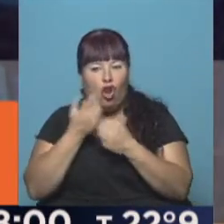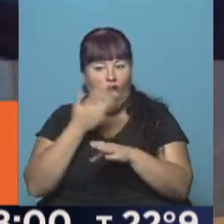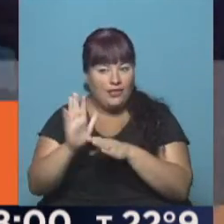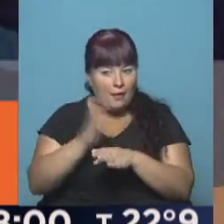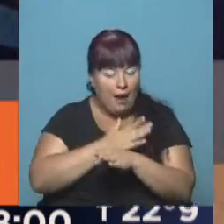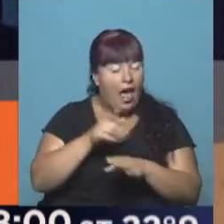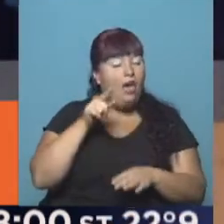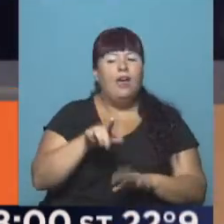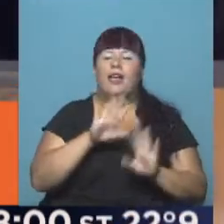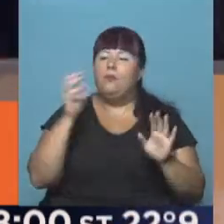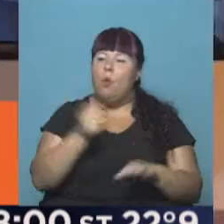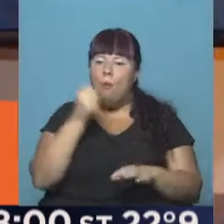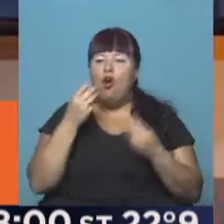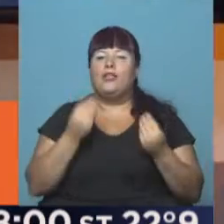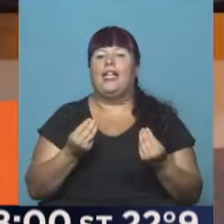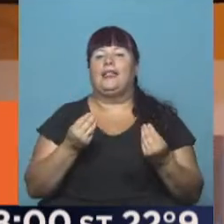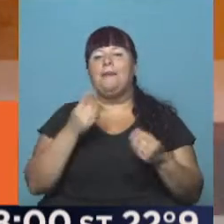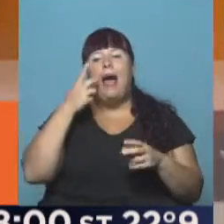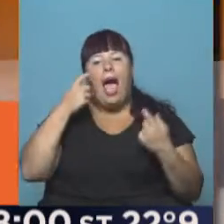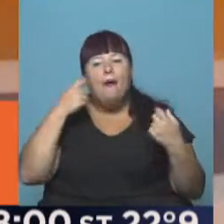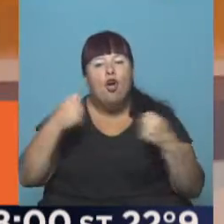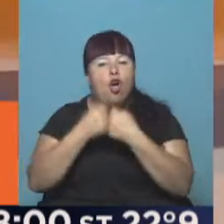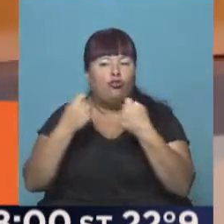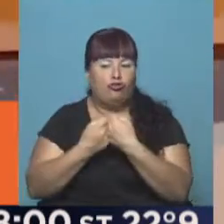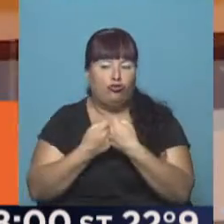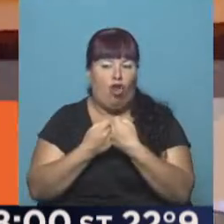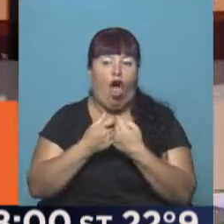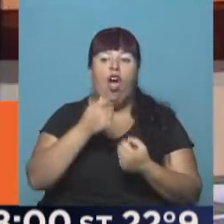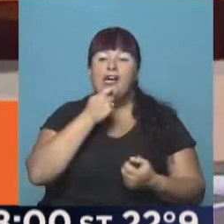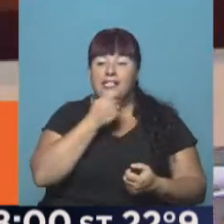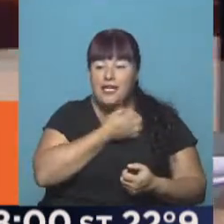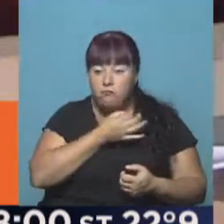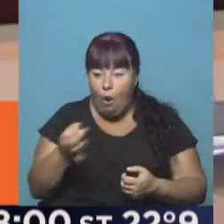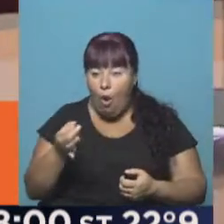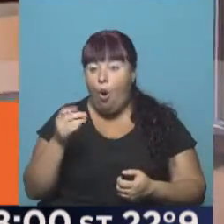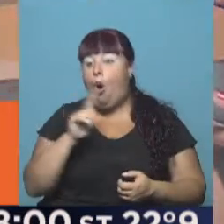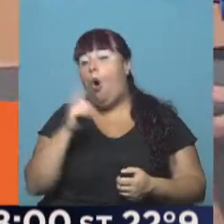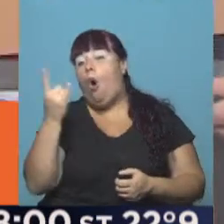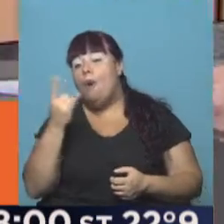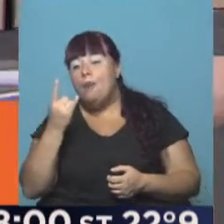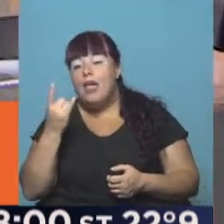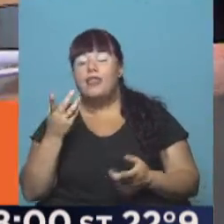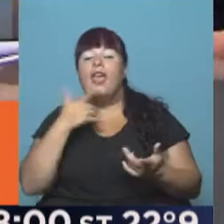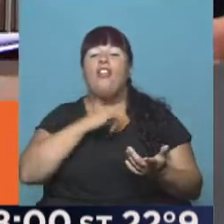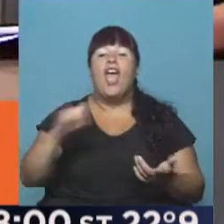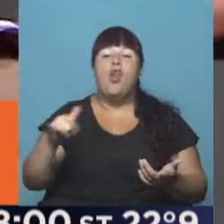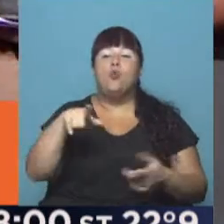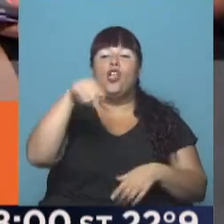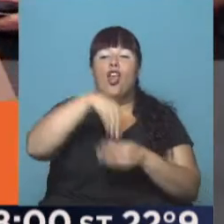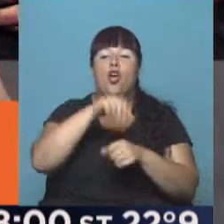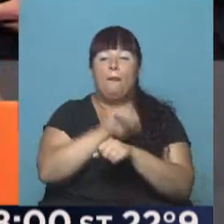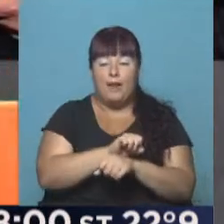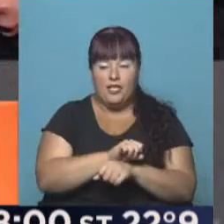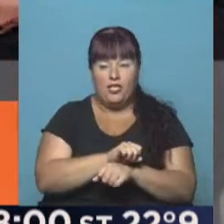independientes y esto es fundamental para poder verificar si es cierto o no el tipo de denuncia que hacen los